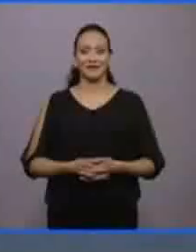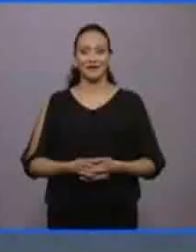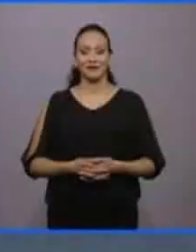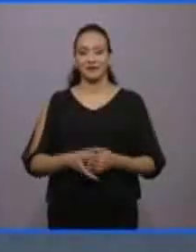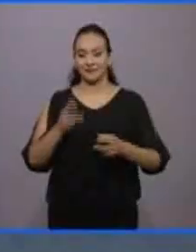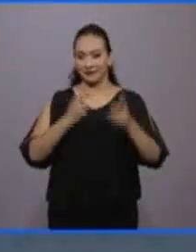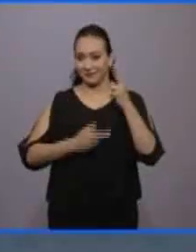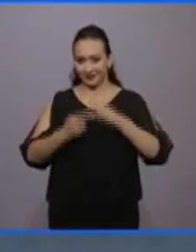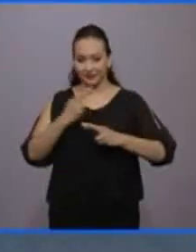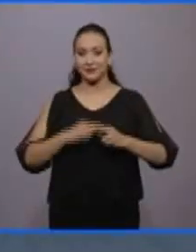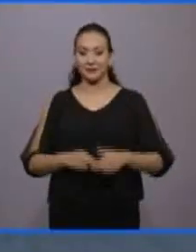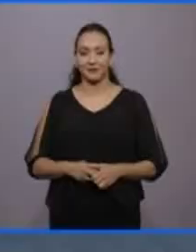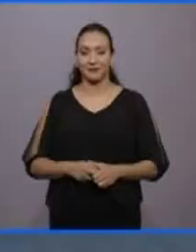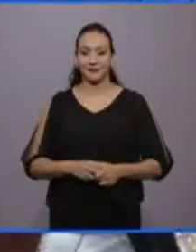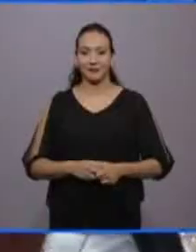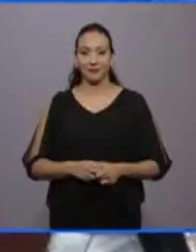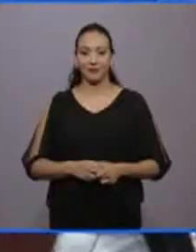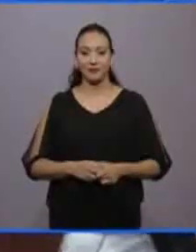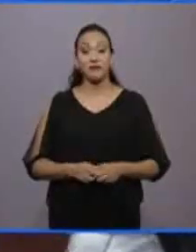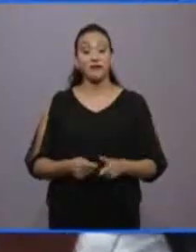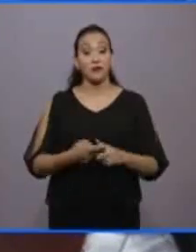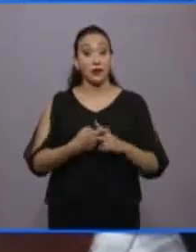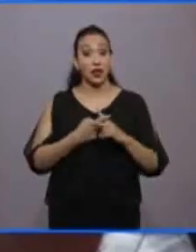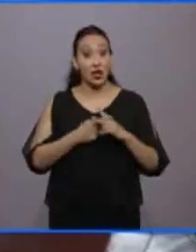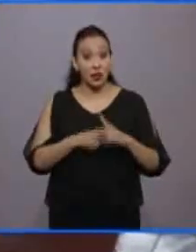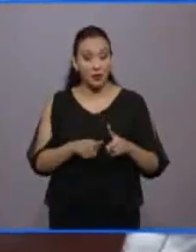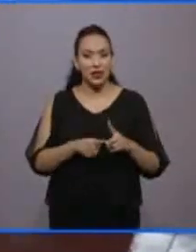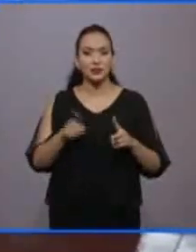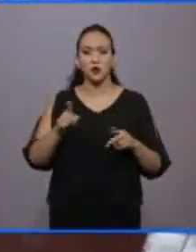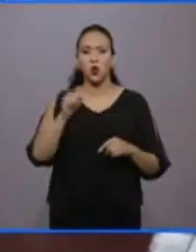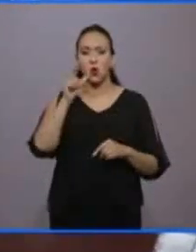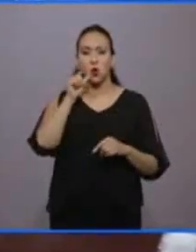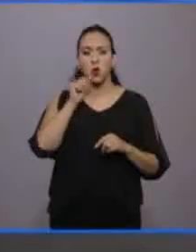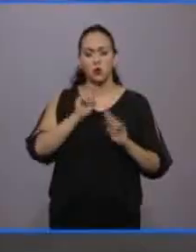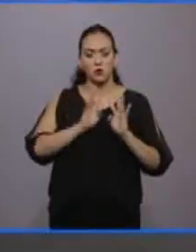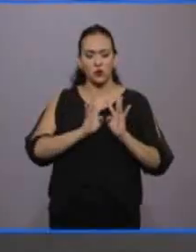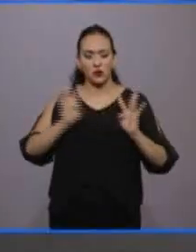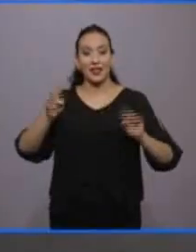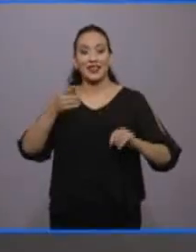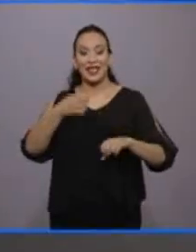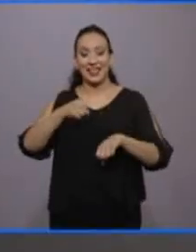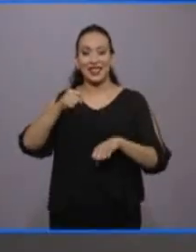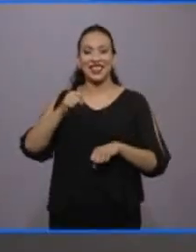Más adelante, inició operativo de seguridad Semana Santa